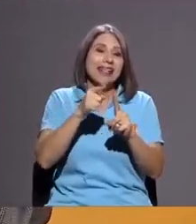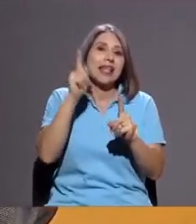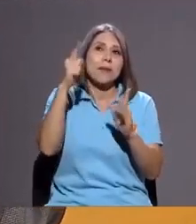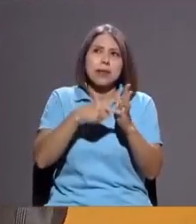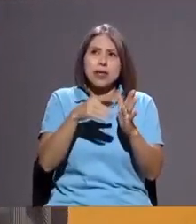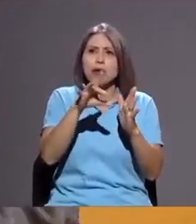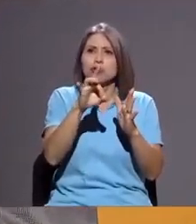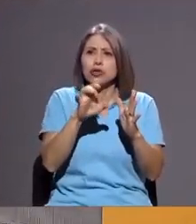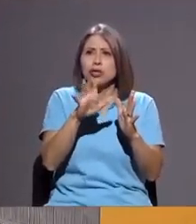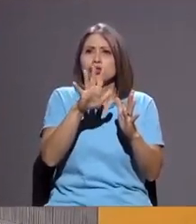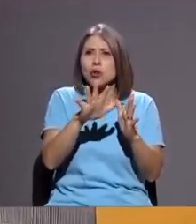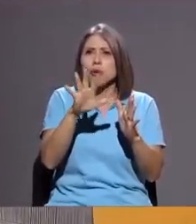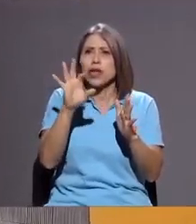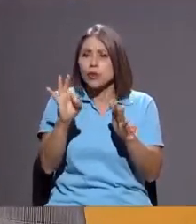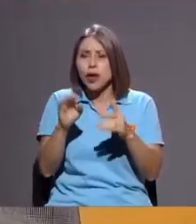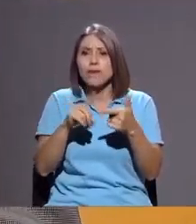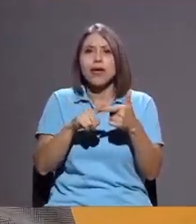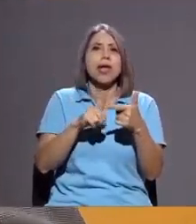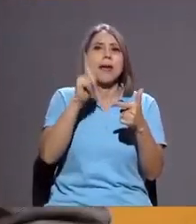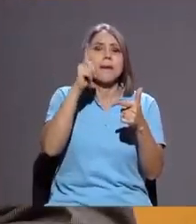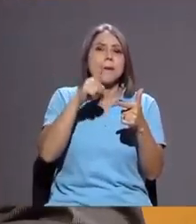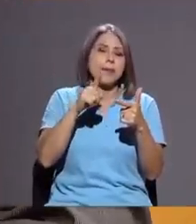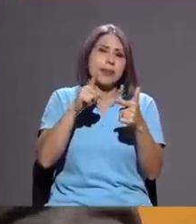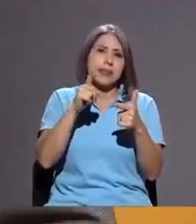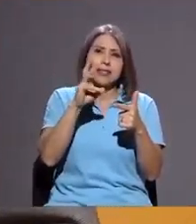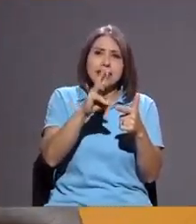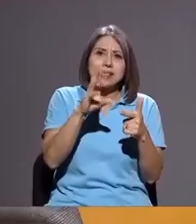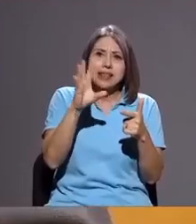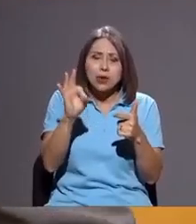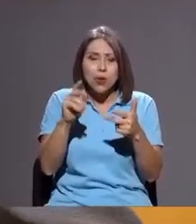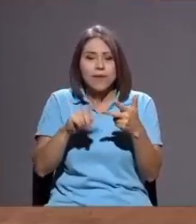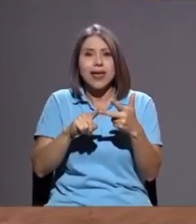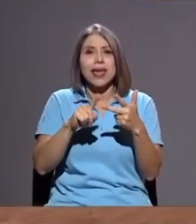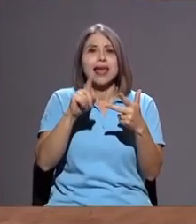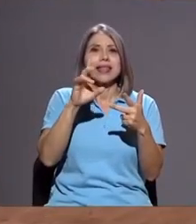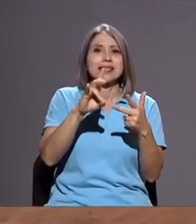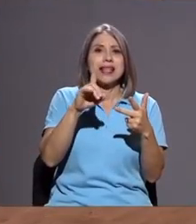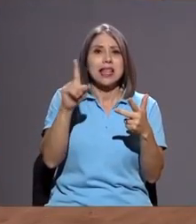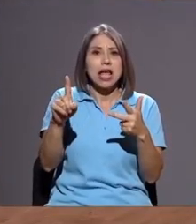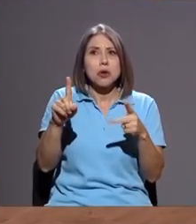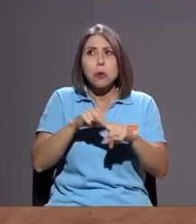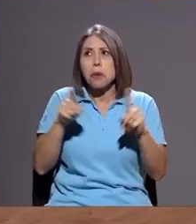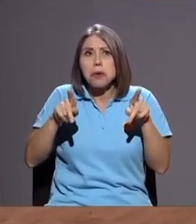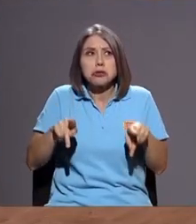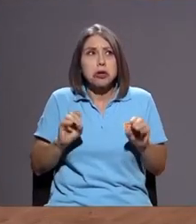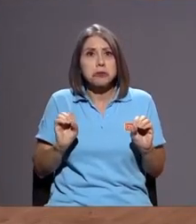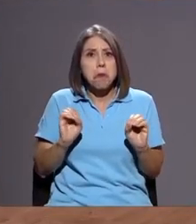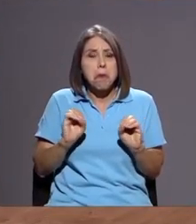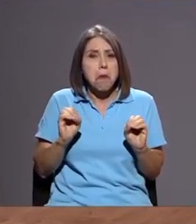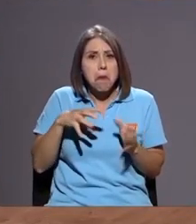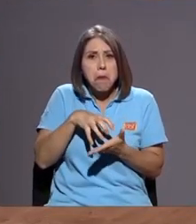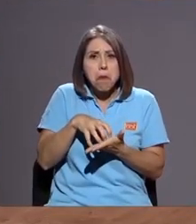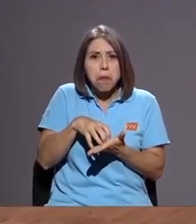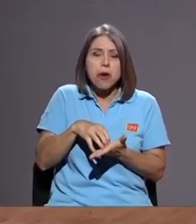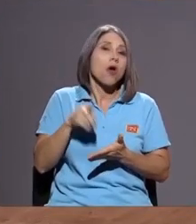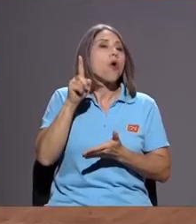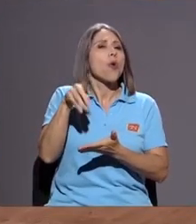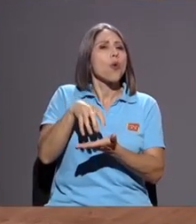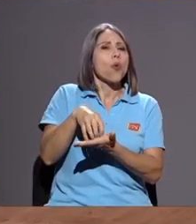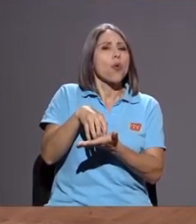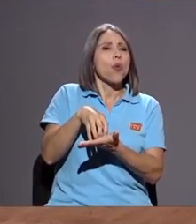69, desde luego en la de 71, y que nunca nadie se había cuestionado. Uno de esos cuestionamientos se dio acerca